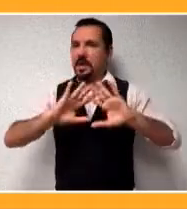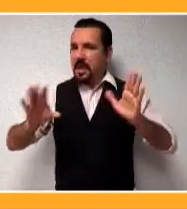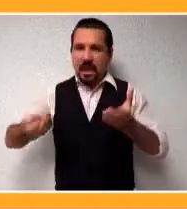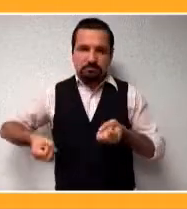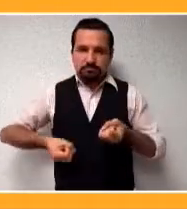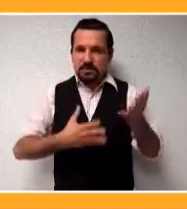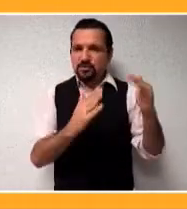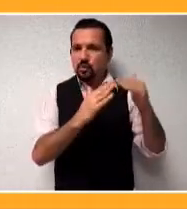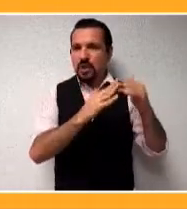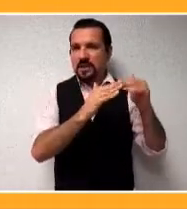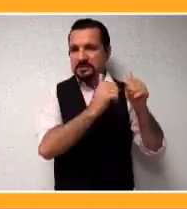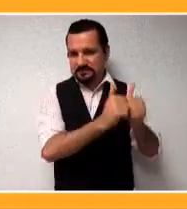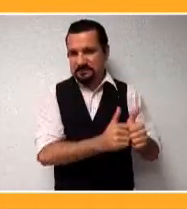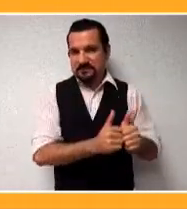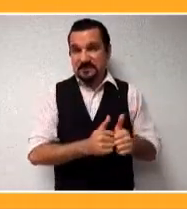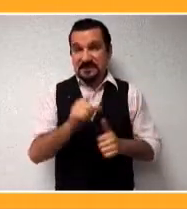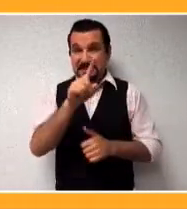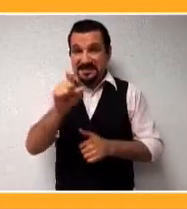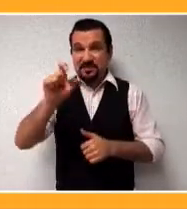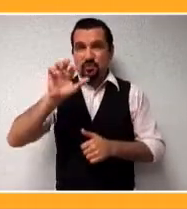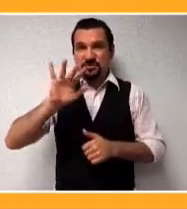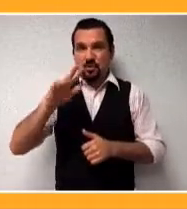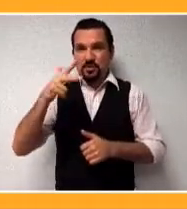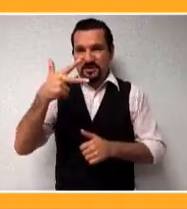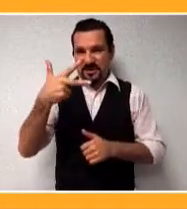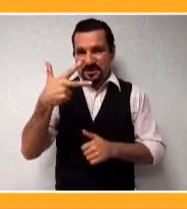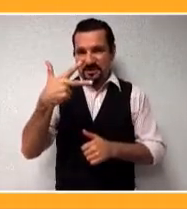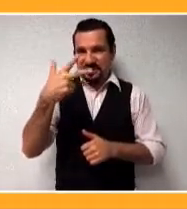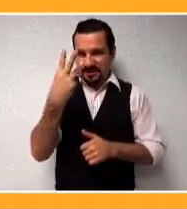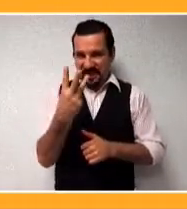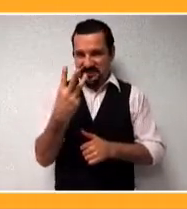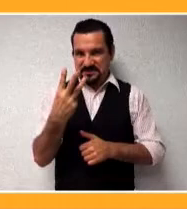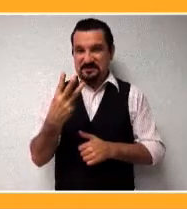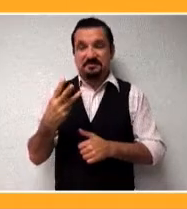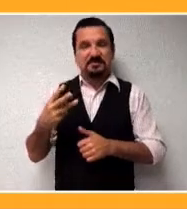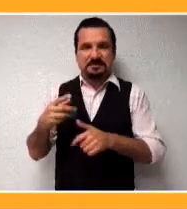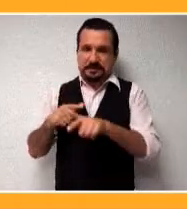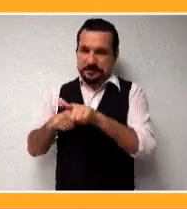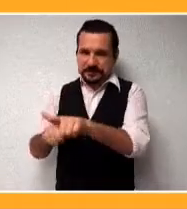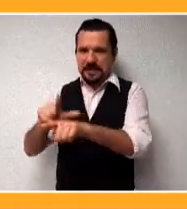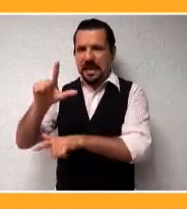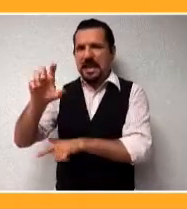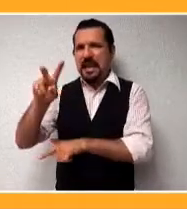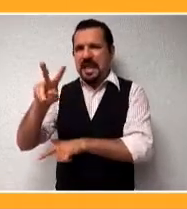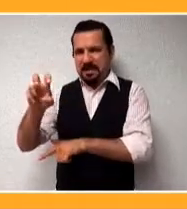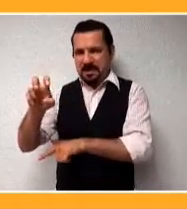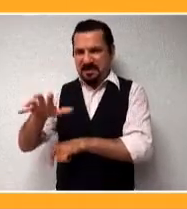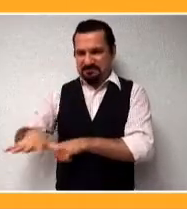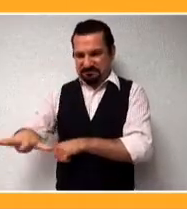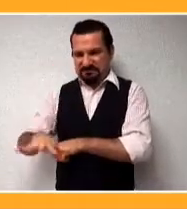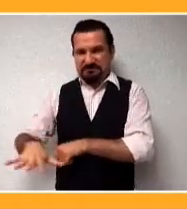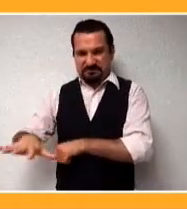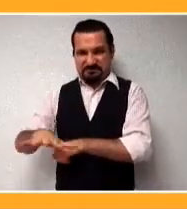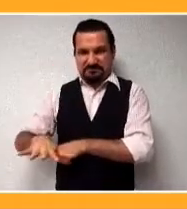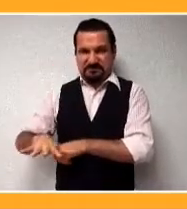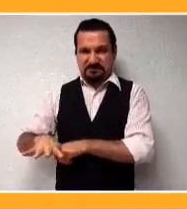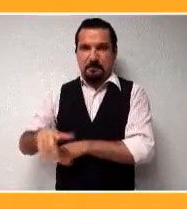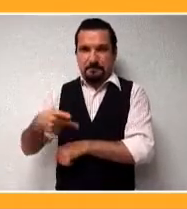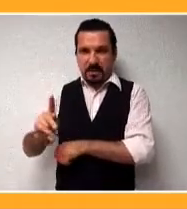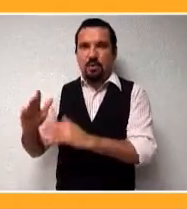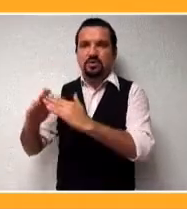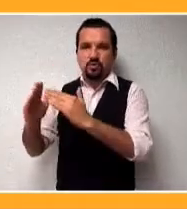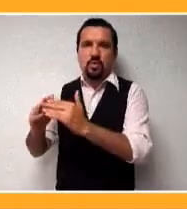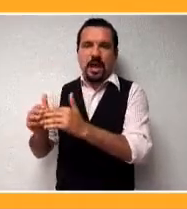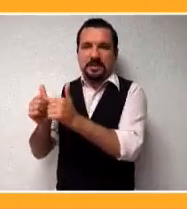de alta 153 se mantienen con un cuadro leve de kobe 19 con manejo en casa